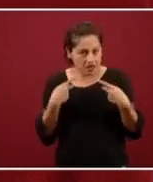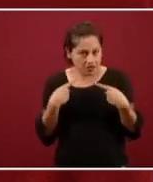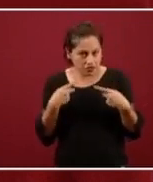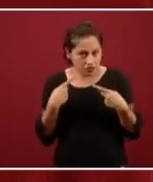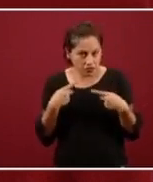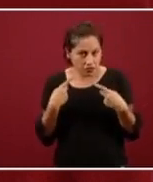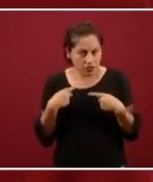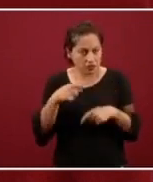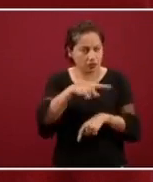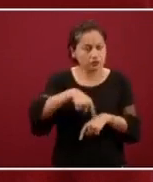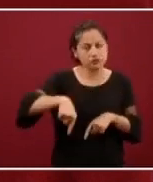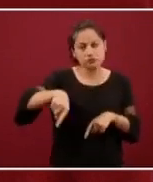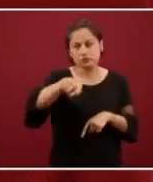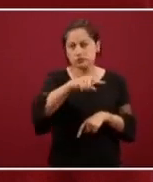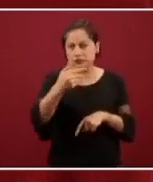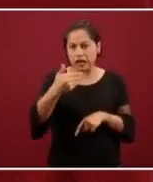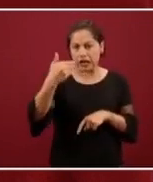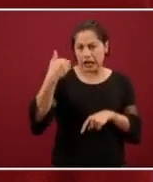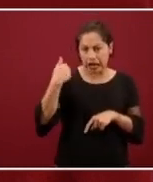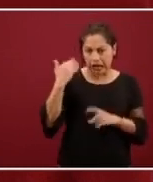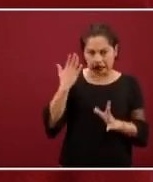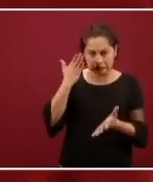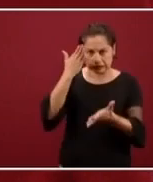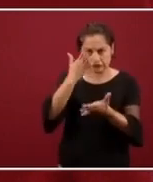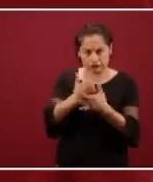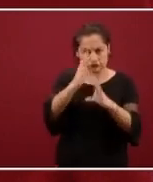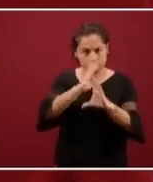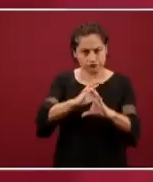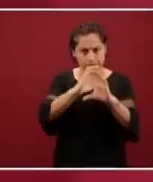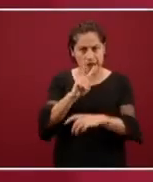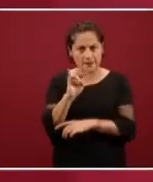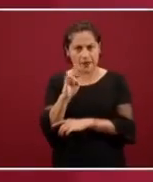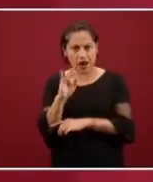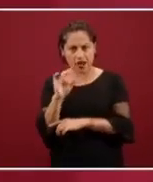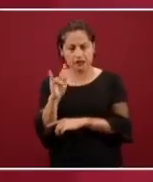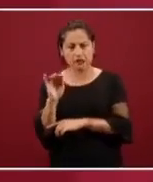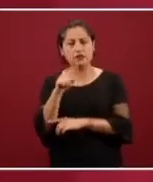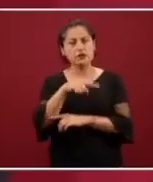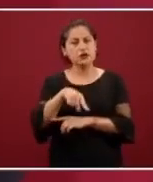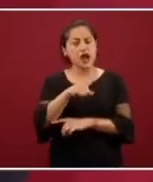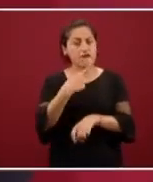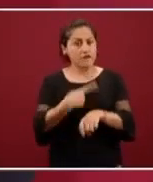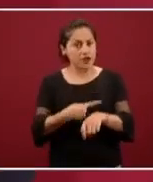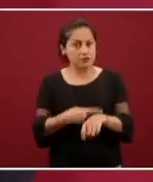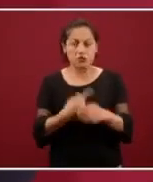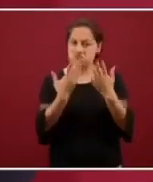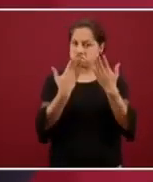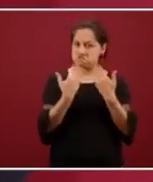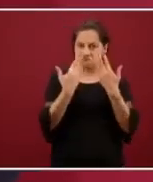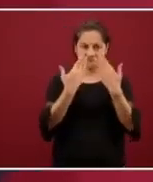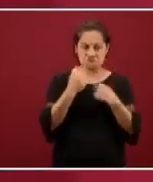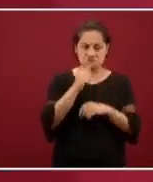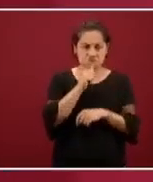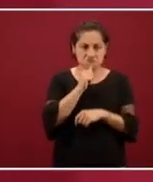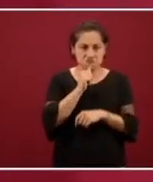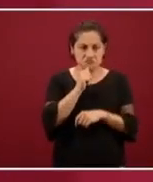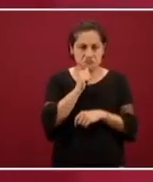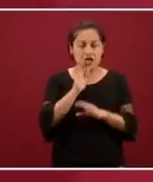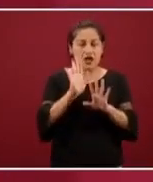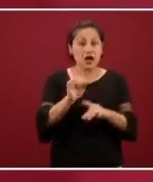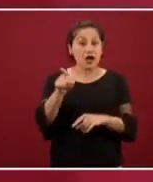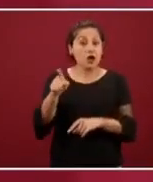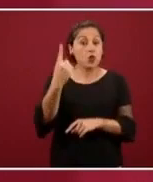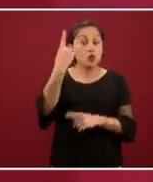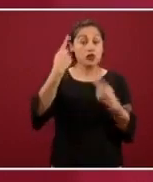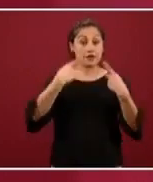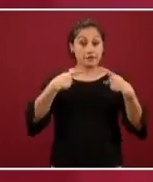referido haber estado específicamente en el Vive Latino. De hecho, la persona que falleció, la persona de